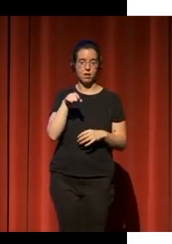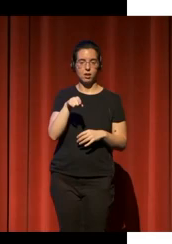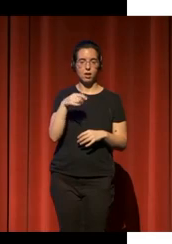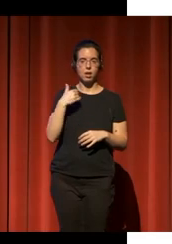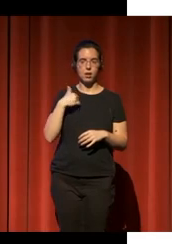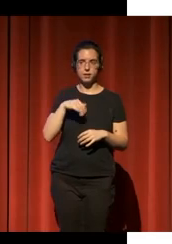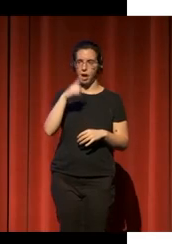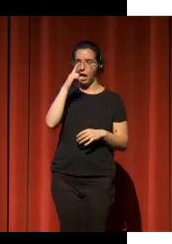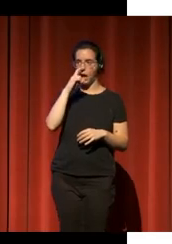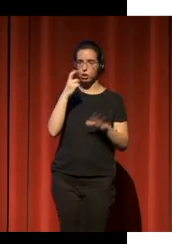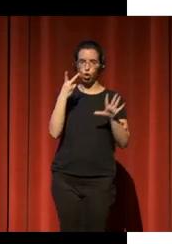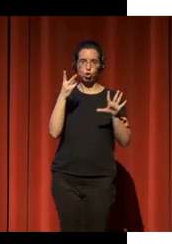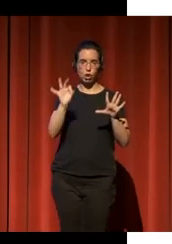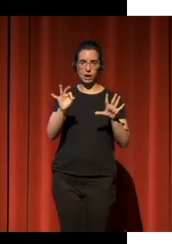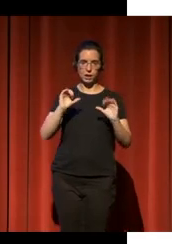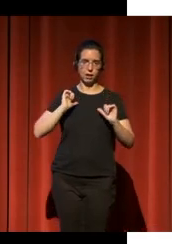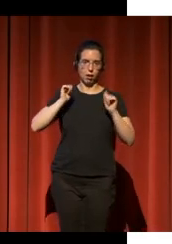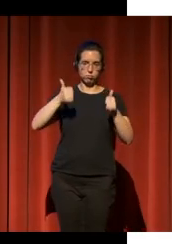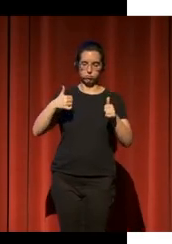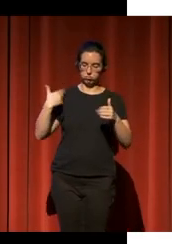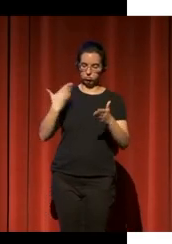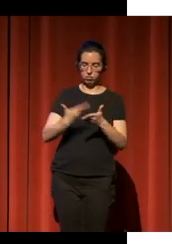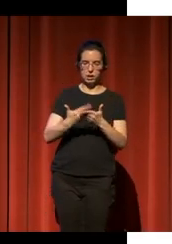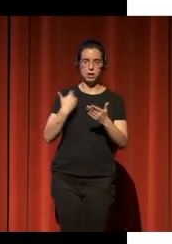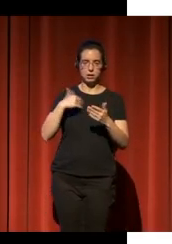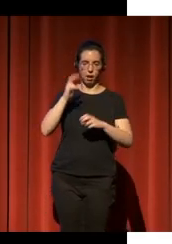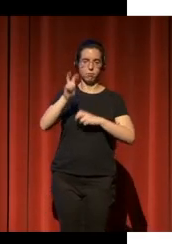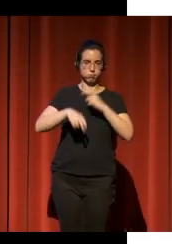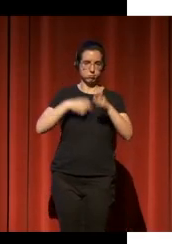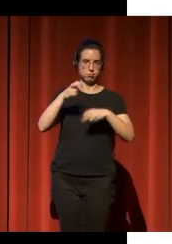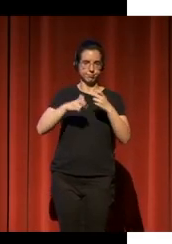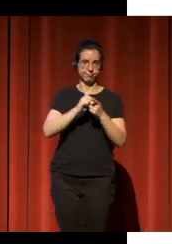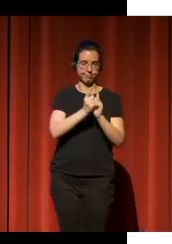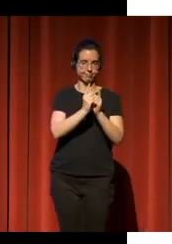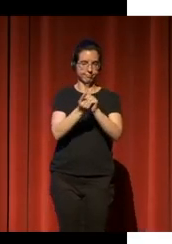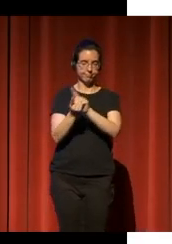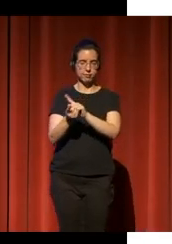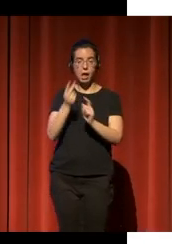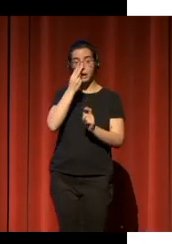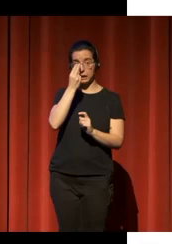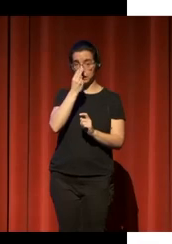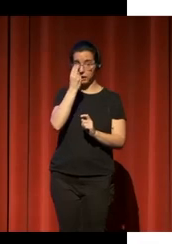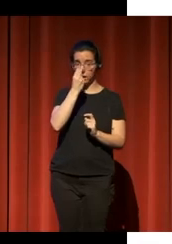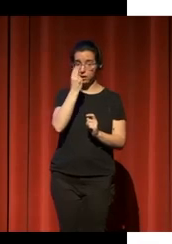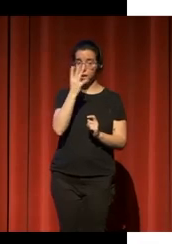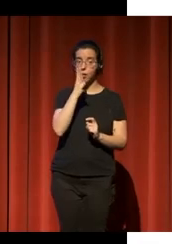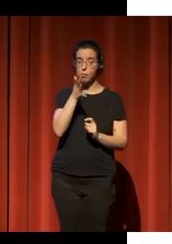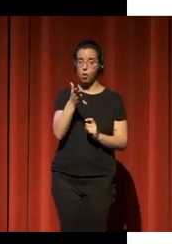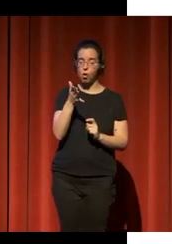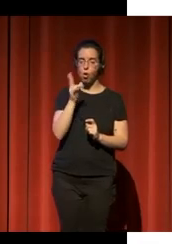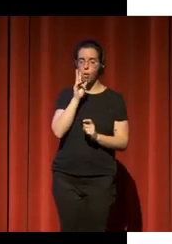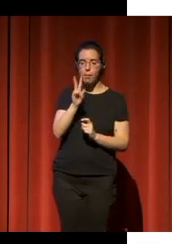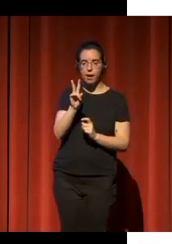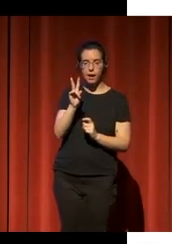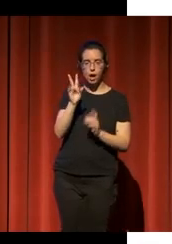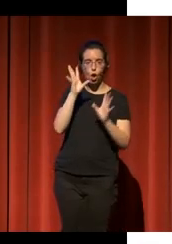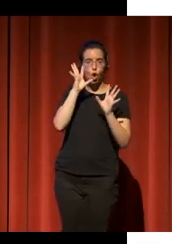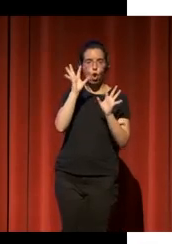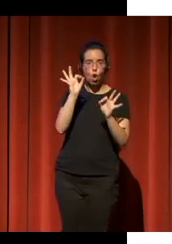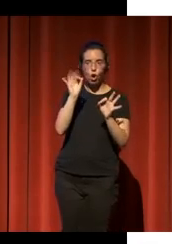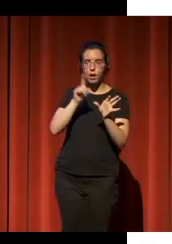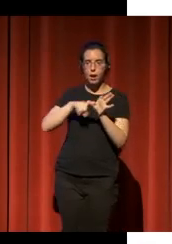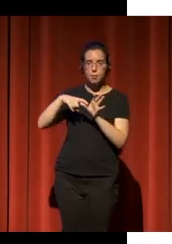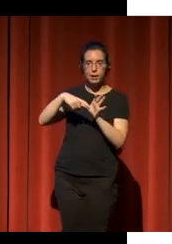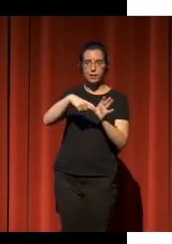ya de los años 70 que se ha reformulado muchas veces eh Y que es interesante para ver eh qué lógicas de participación